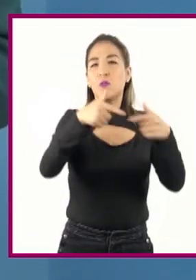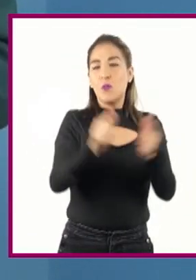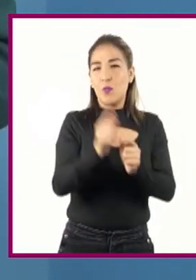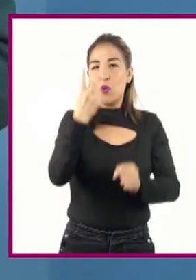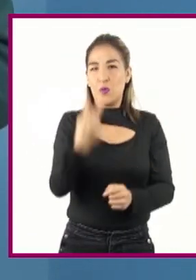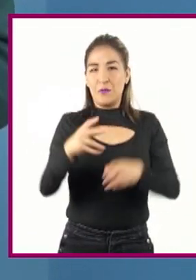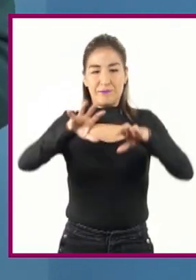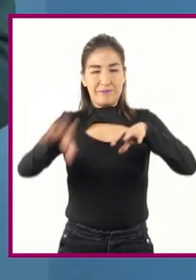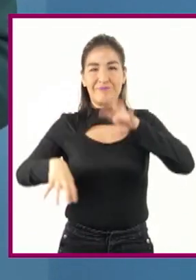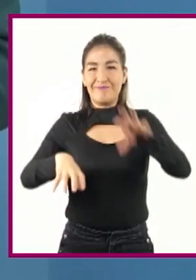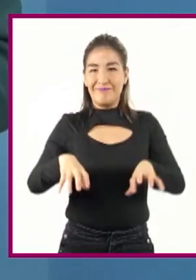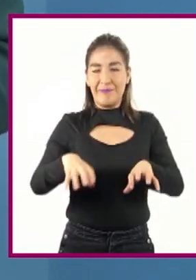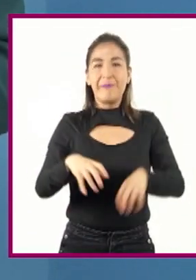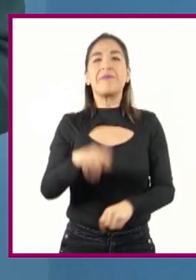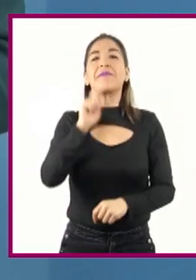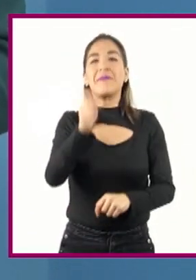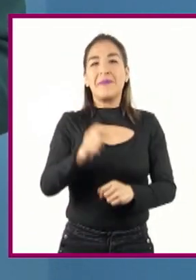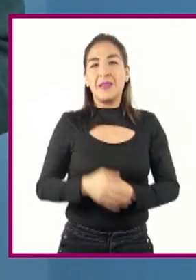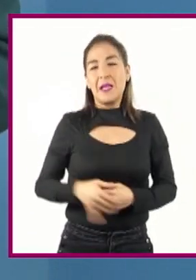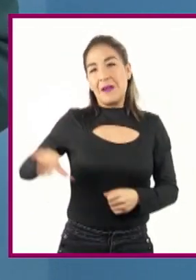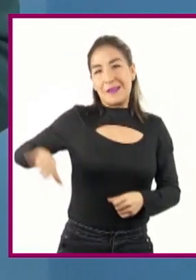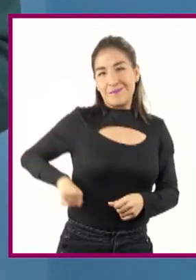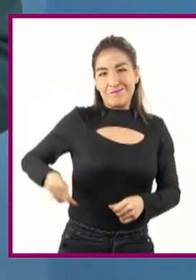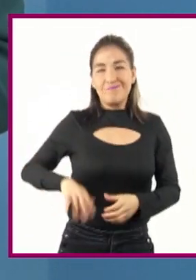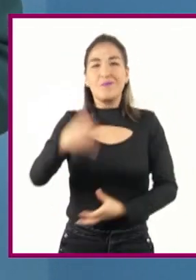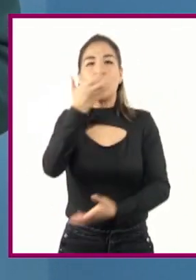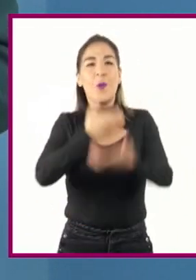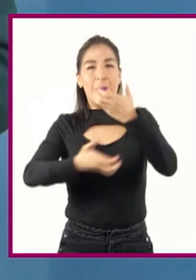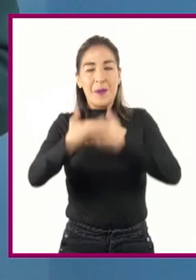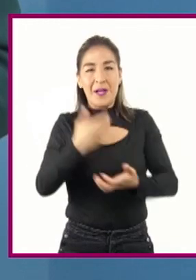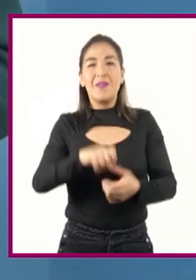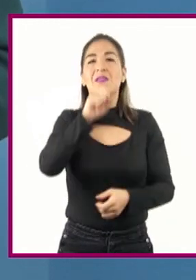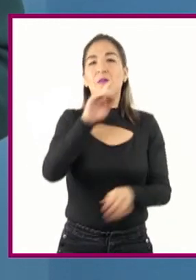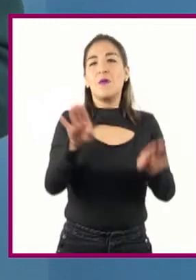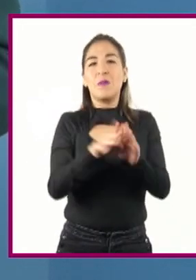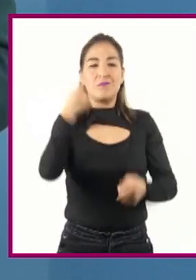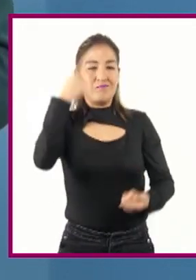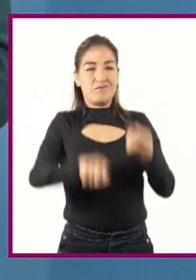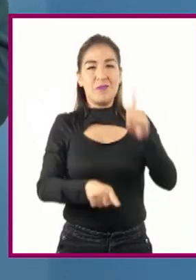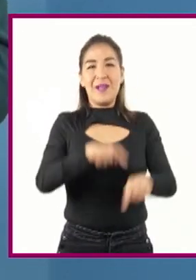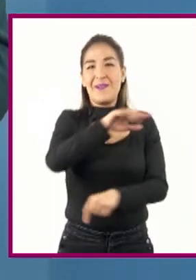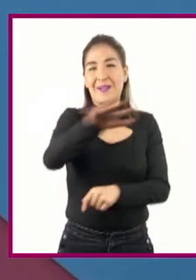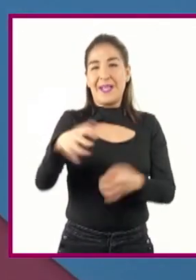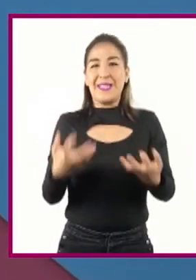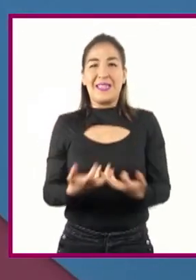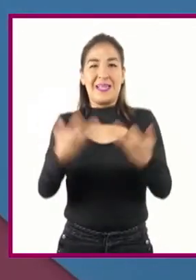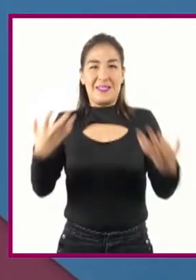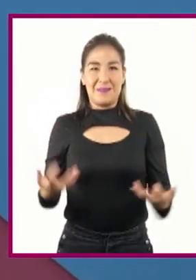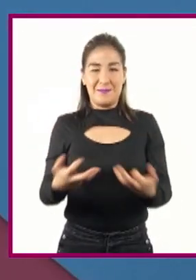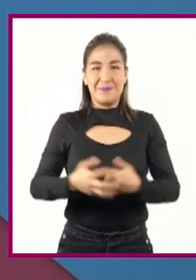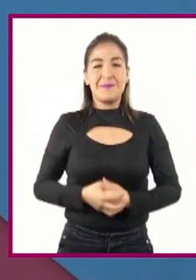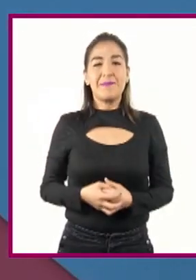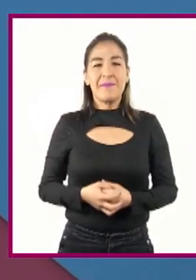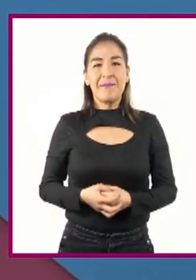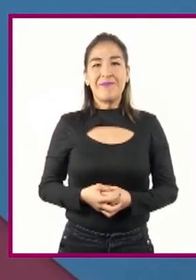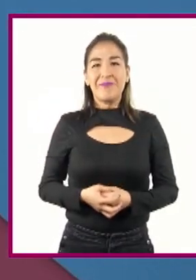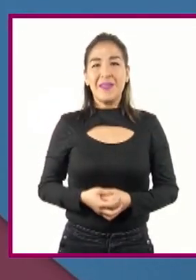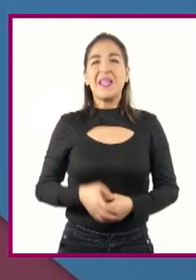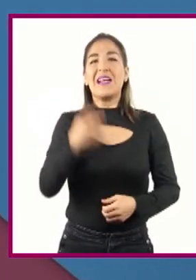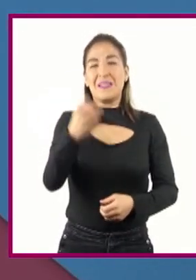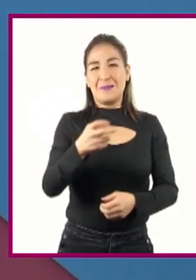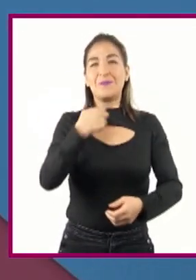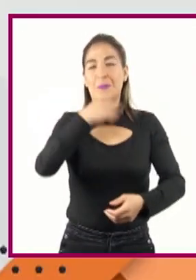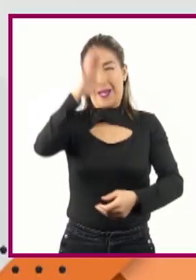bandos, identificados por intereses comerciales y de dominio territorial. De las alianzas